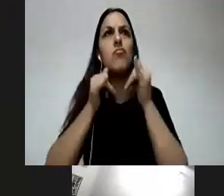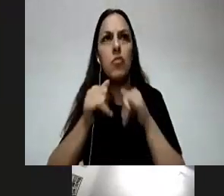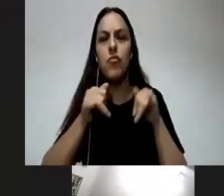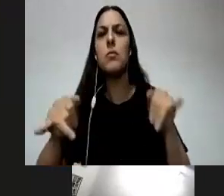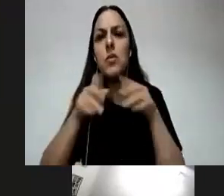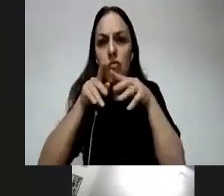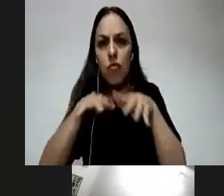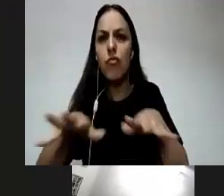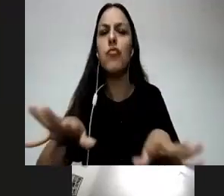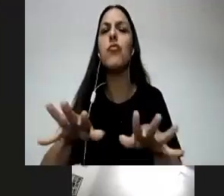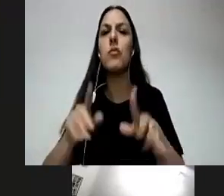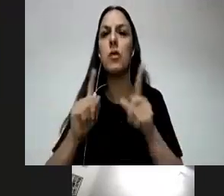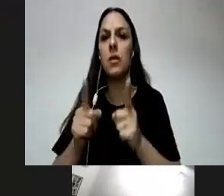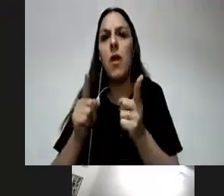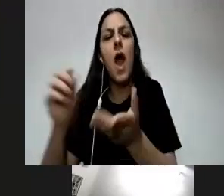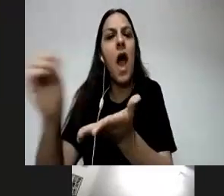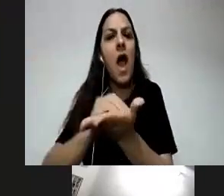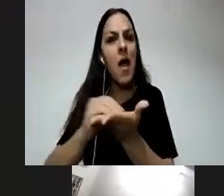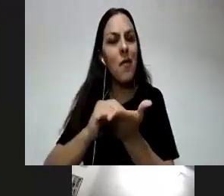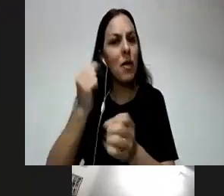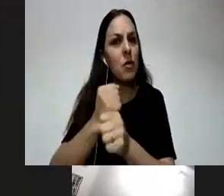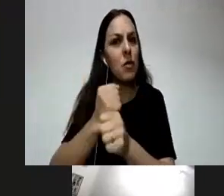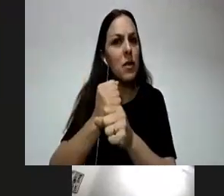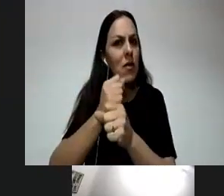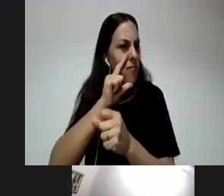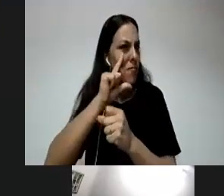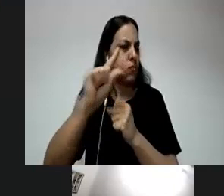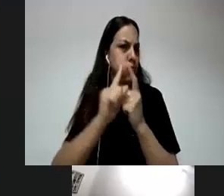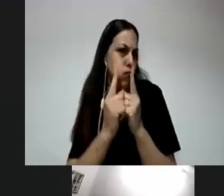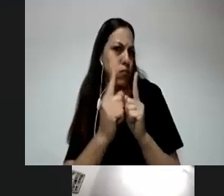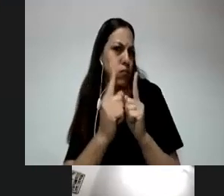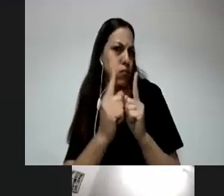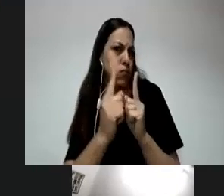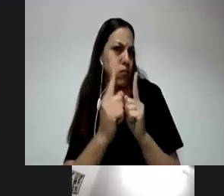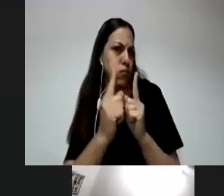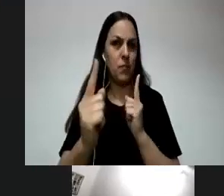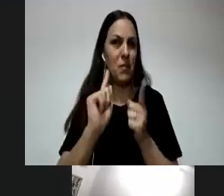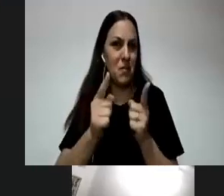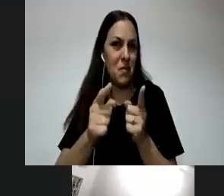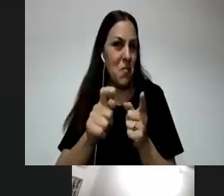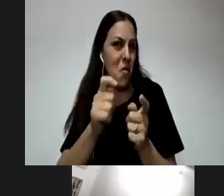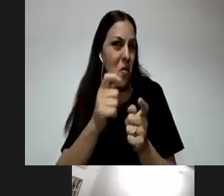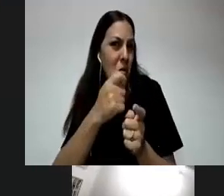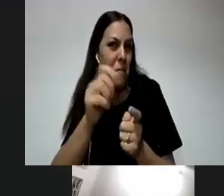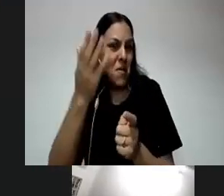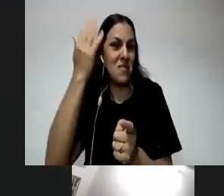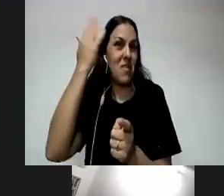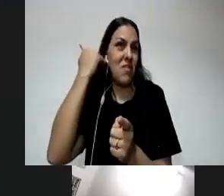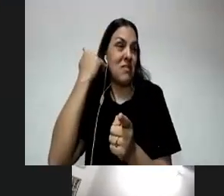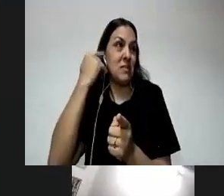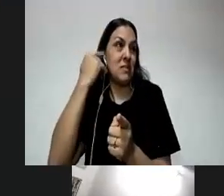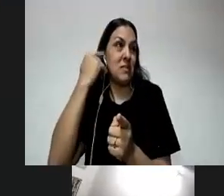abogados trabajando a distancia, como hace algunos meses ni siquiera lo podíamos sospechar. Así